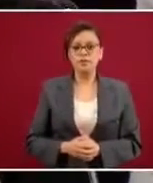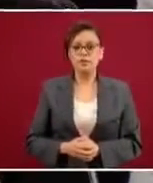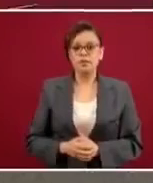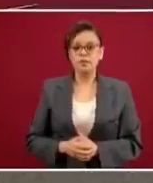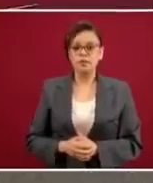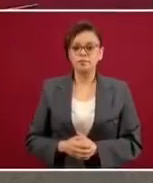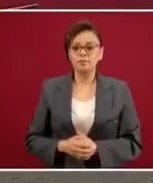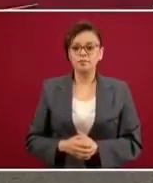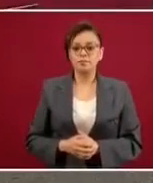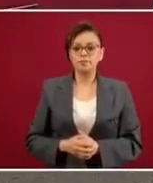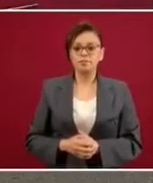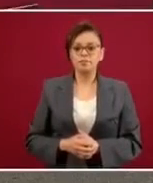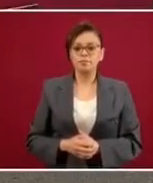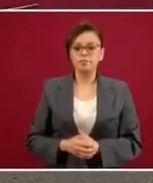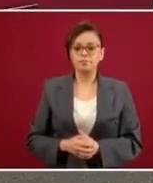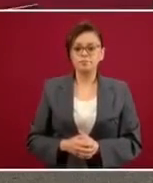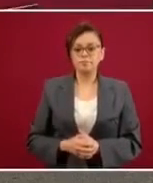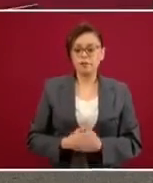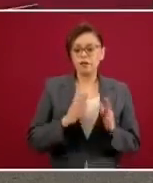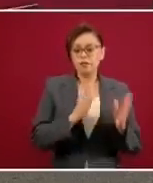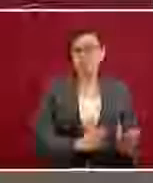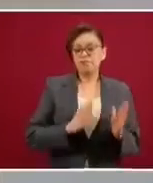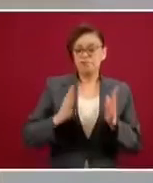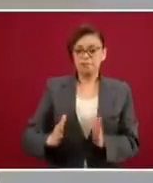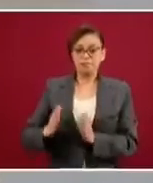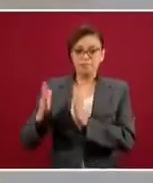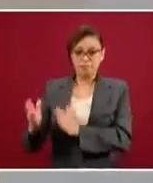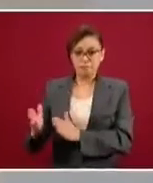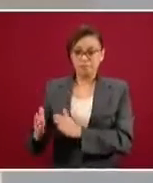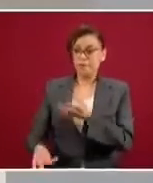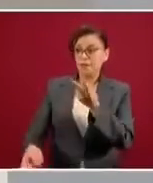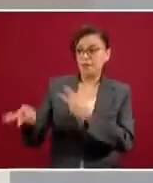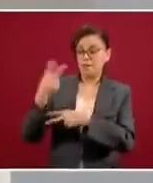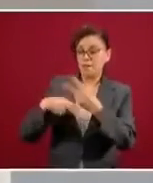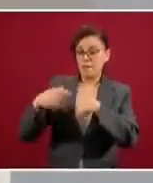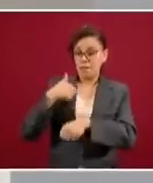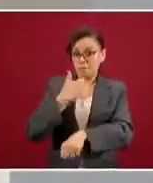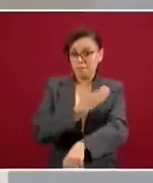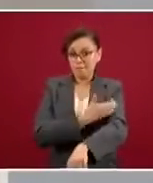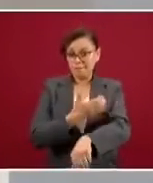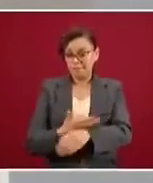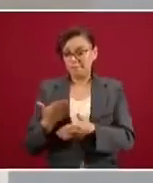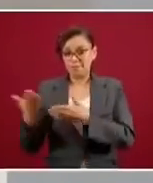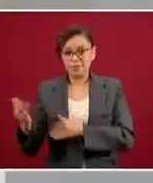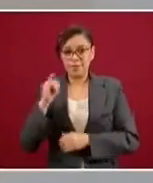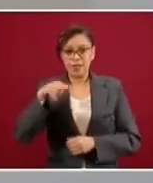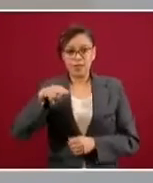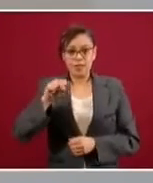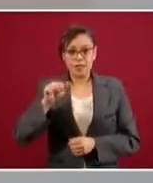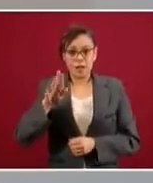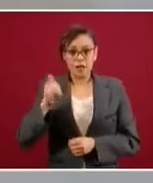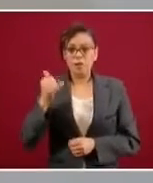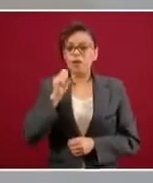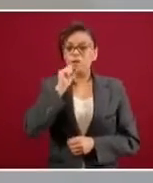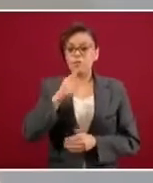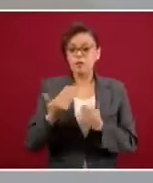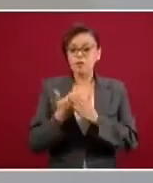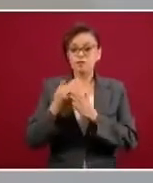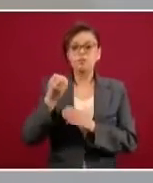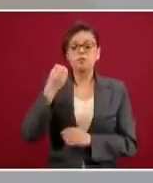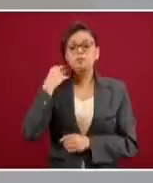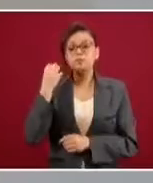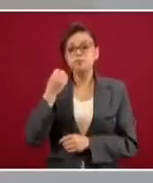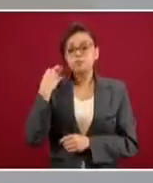lo hemos estado informando en bloques cuando han venido los colegas del INSABI, tanto aquí como en las conferencias matutinas, y hablan de las